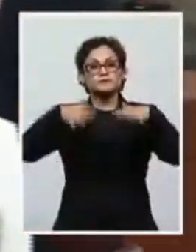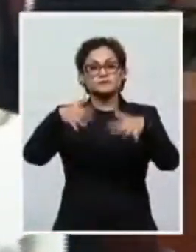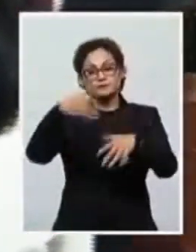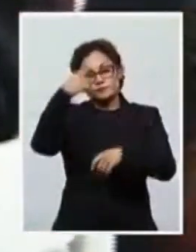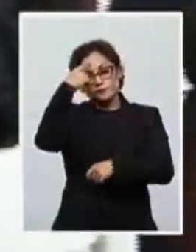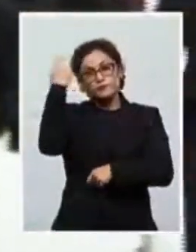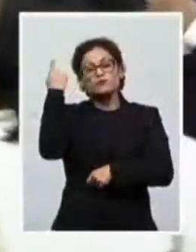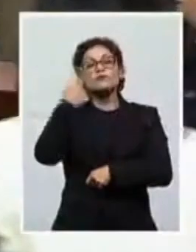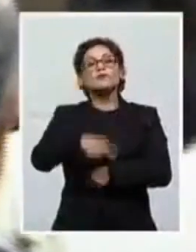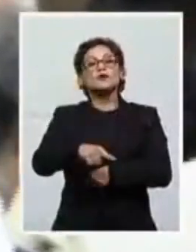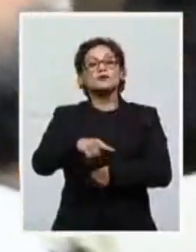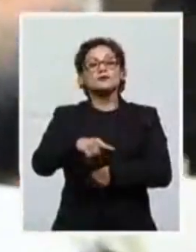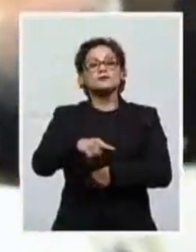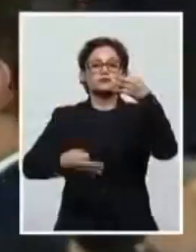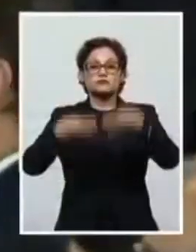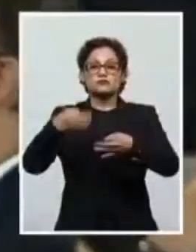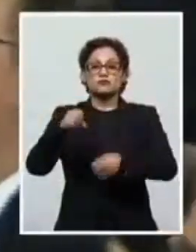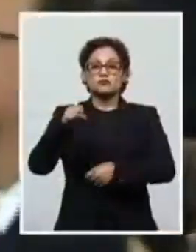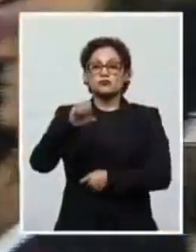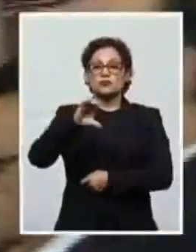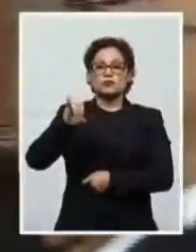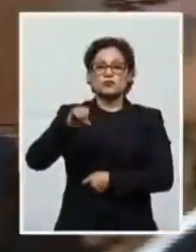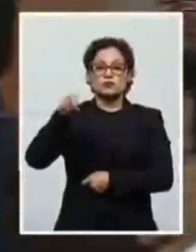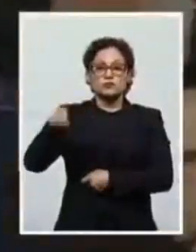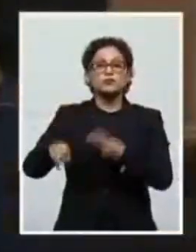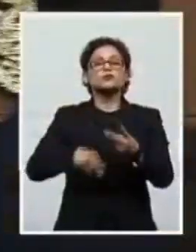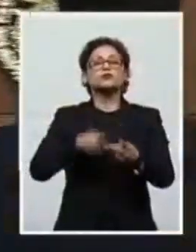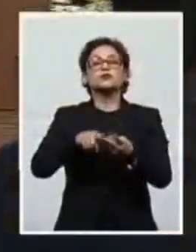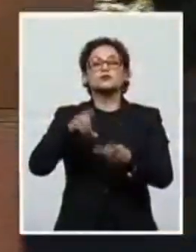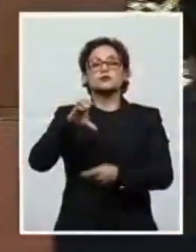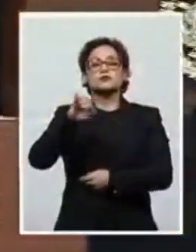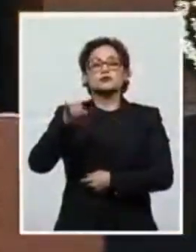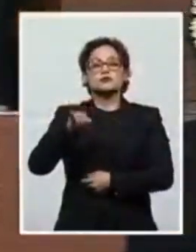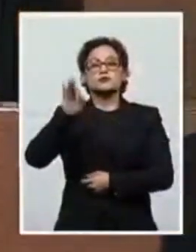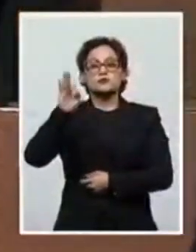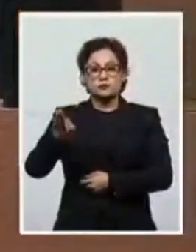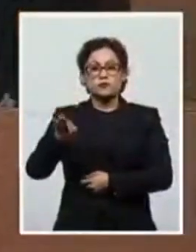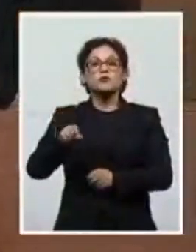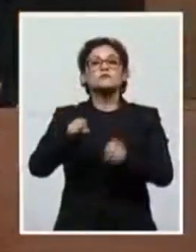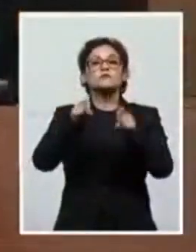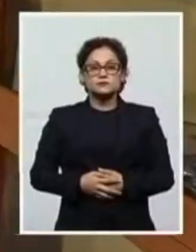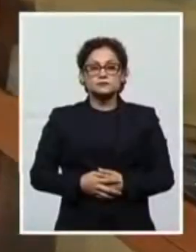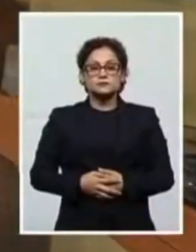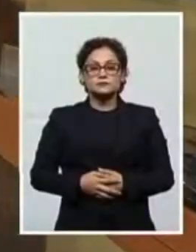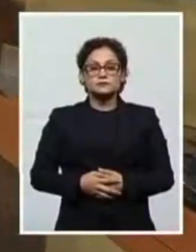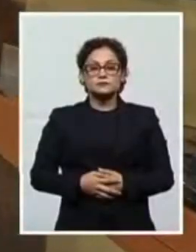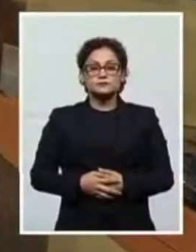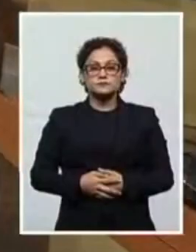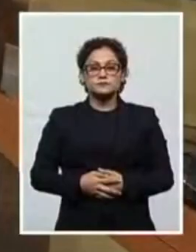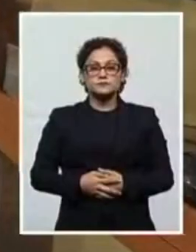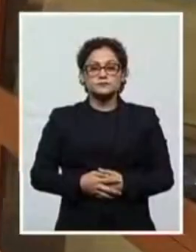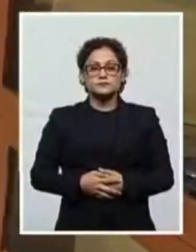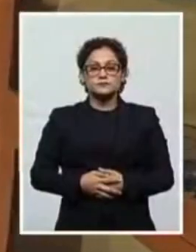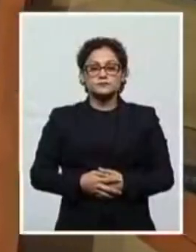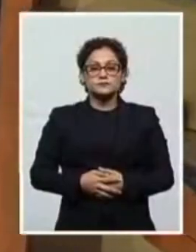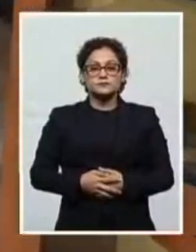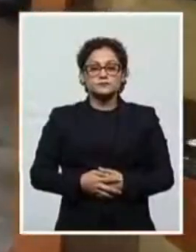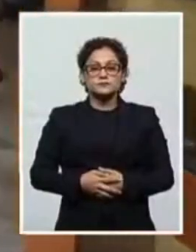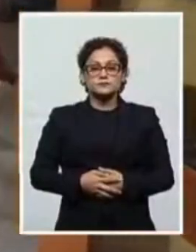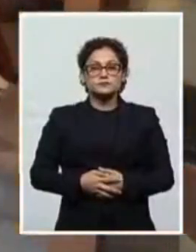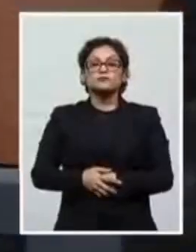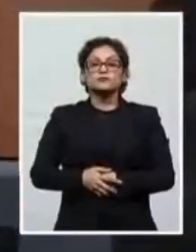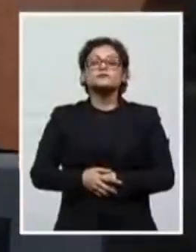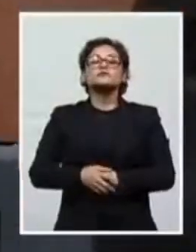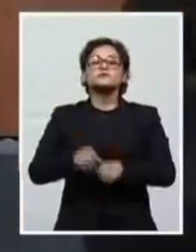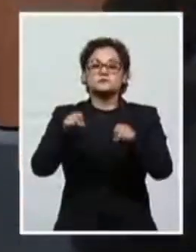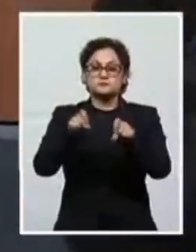México, Arturo Saldívar Lelo de la Rea, cerró este jueves su mandato, presumiendo de haber conseguido acabar con la corrupción y el nepotismo en